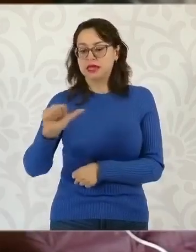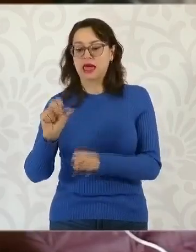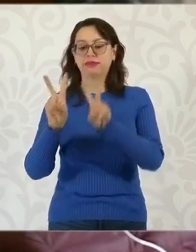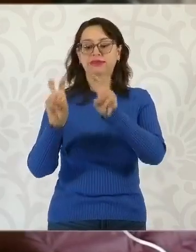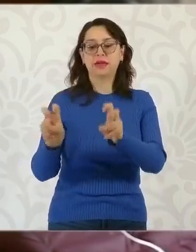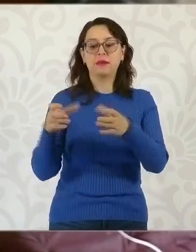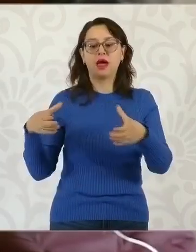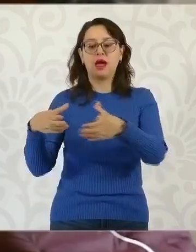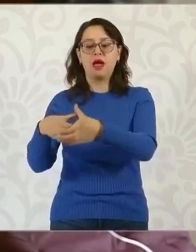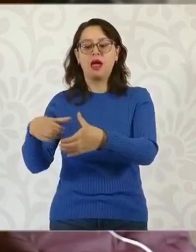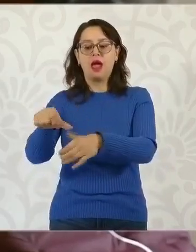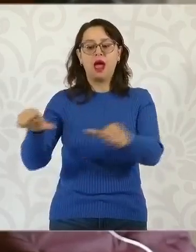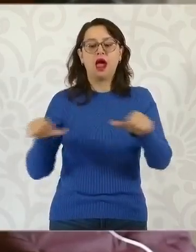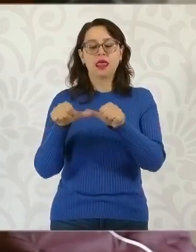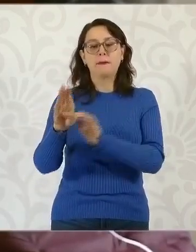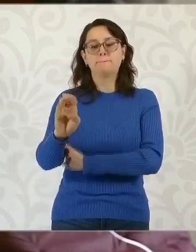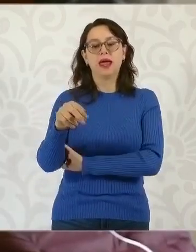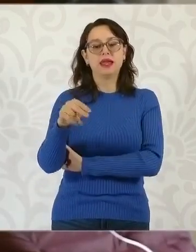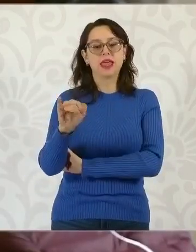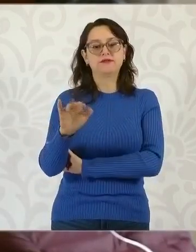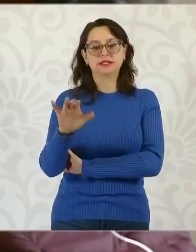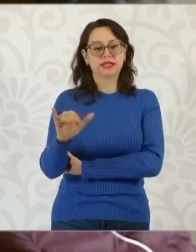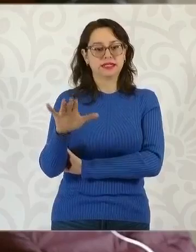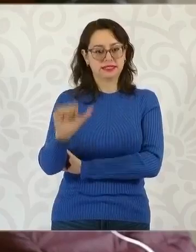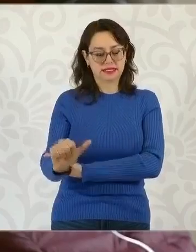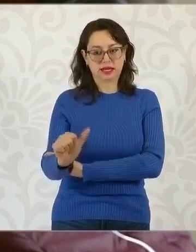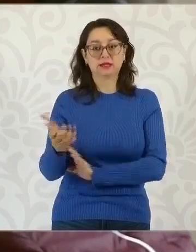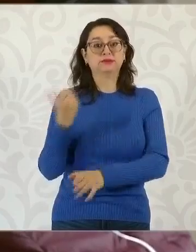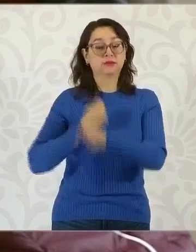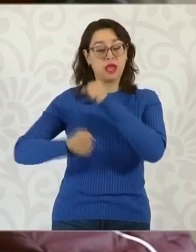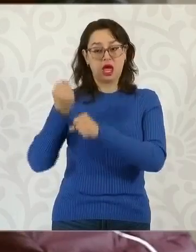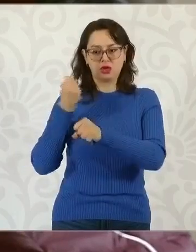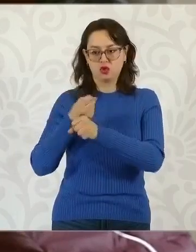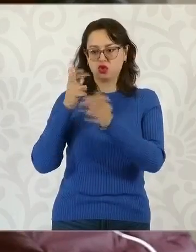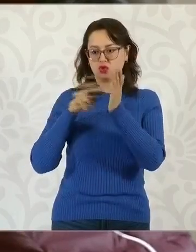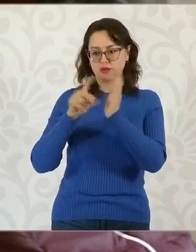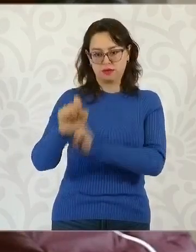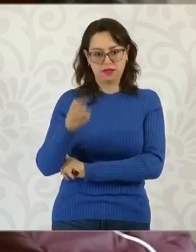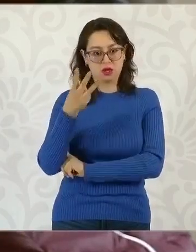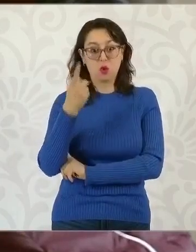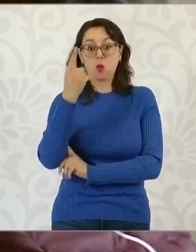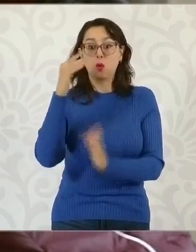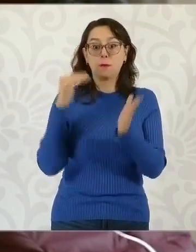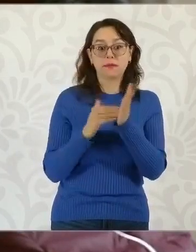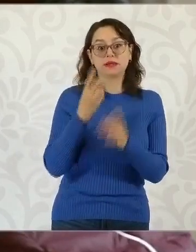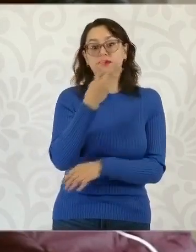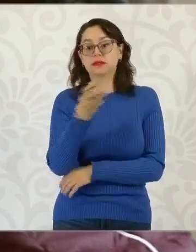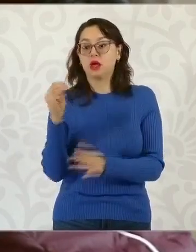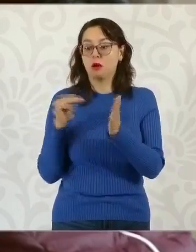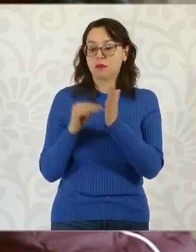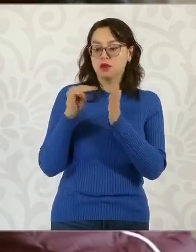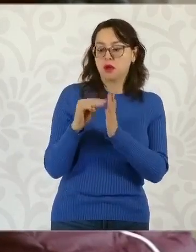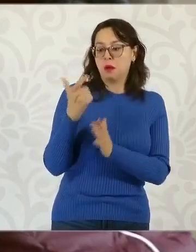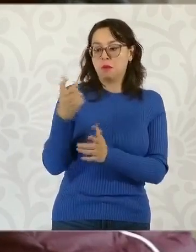conocimiento de que en 2023 se habrían destinado 1.300 millones de pesos